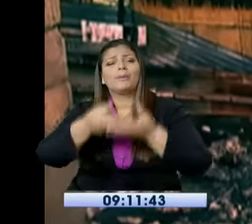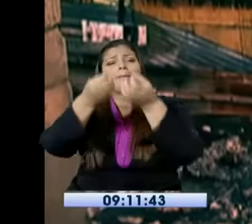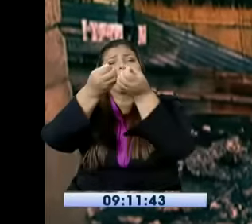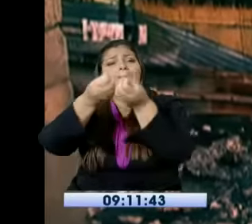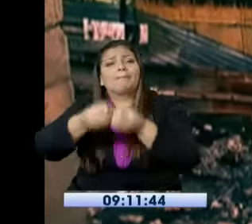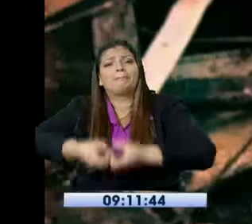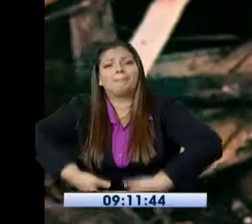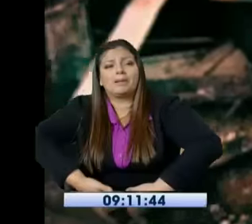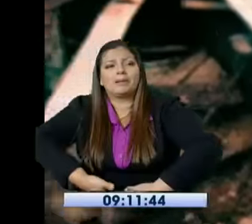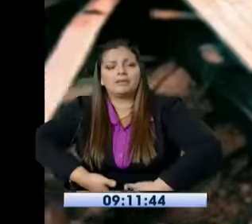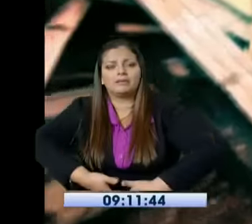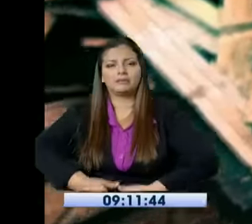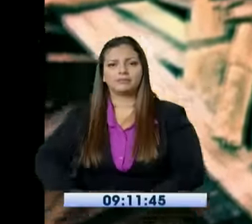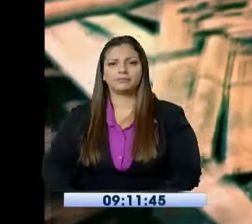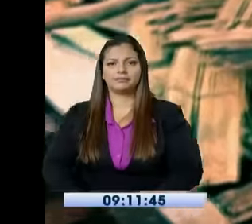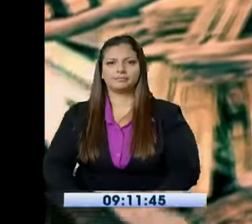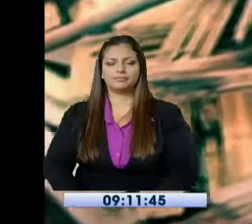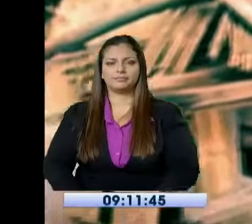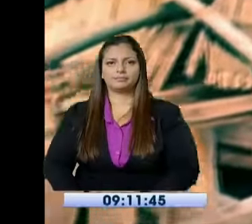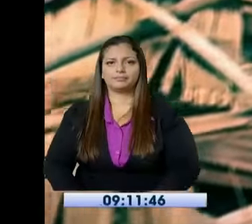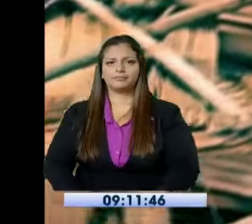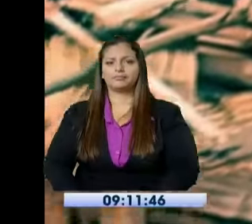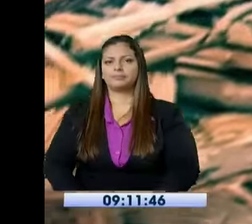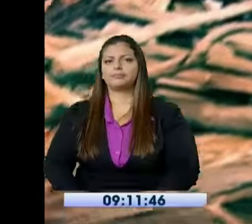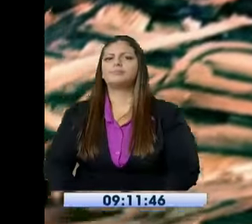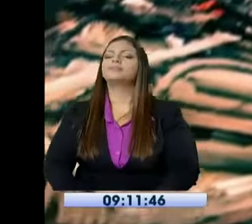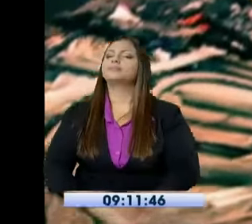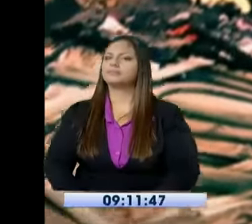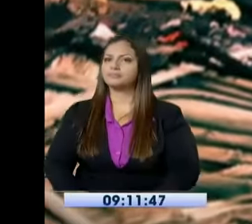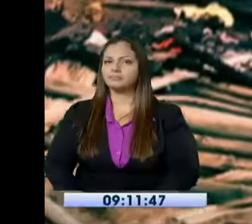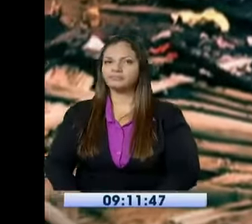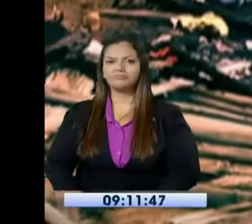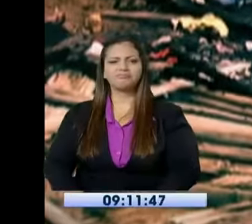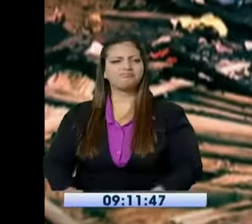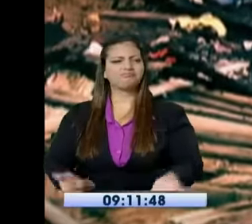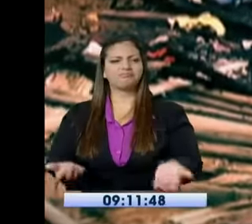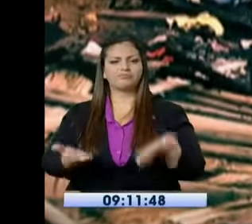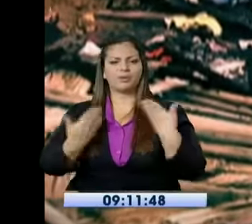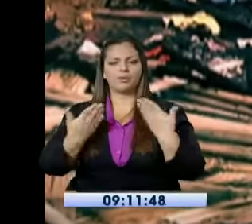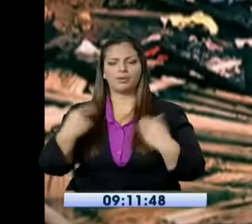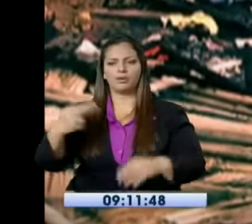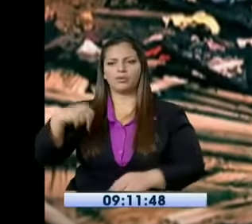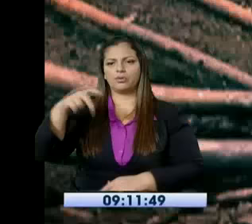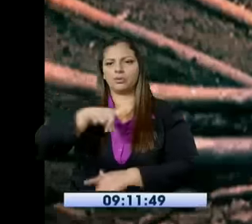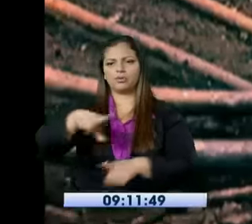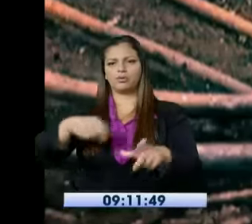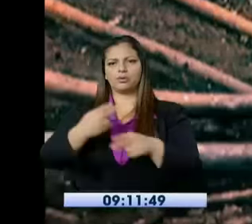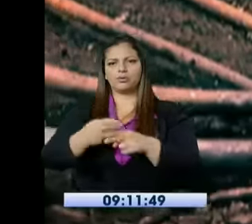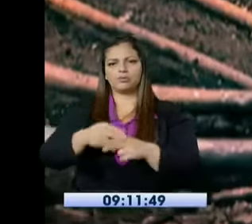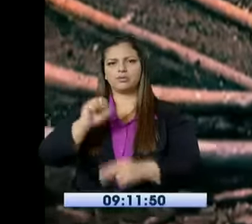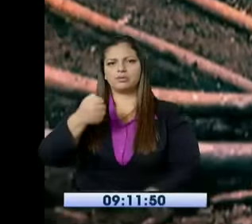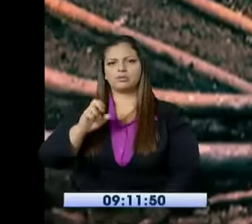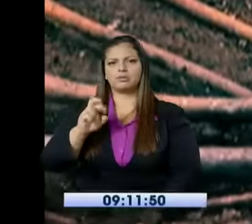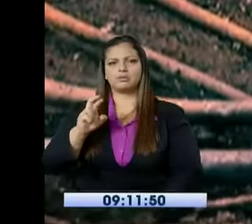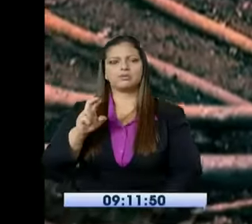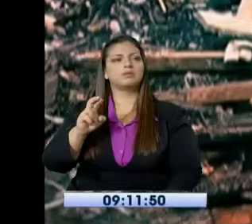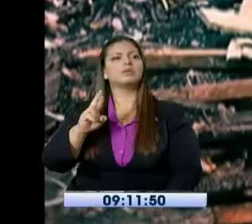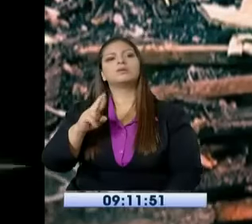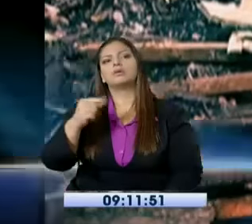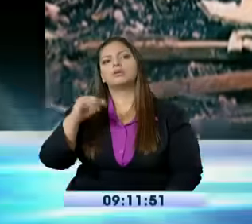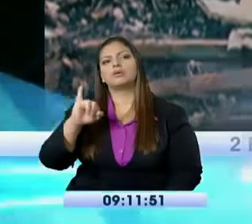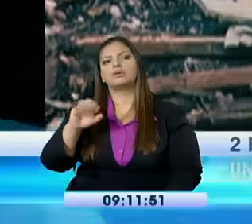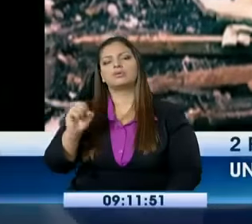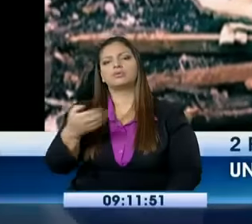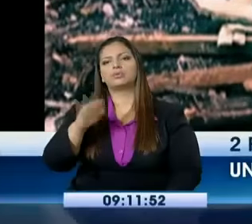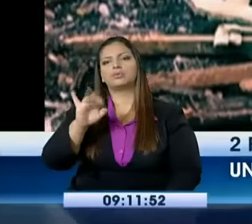nuevo. El incendio se dio en la cooperativa Sergio Toral 2. Todo, perdí todo. Yo lo que hice, estaba